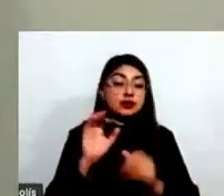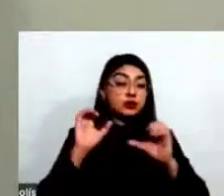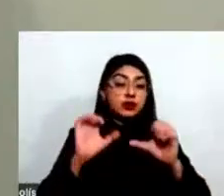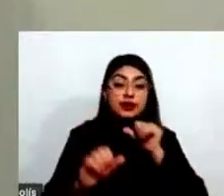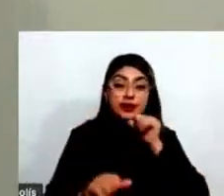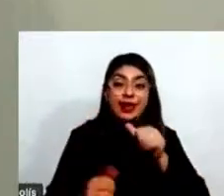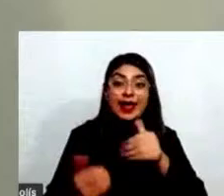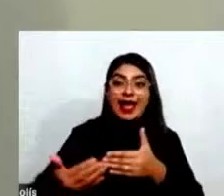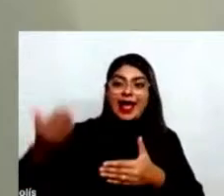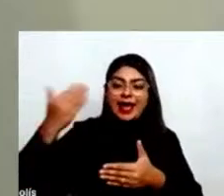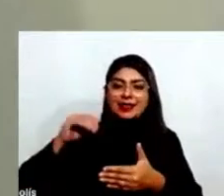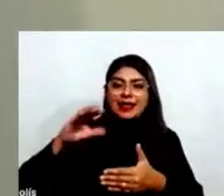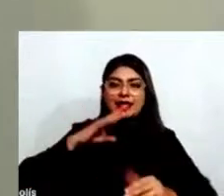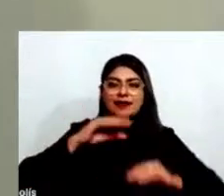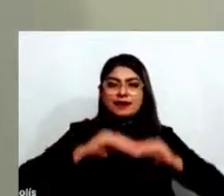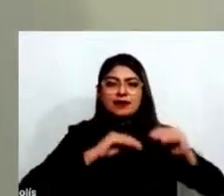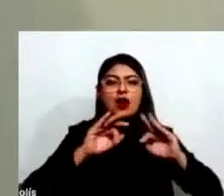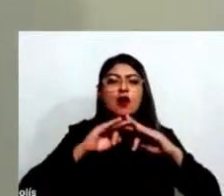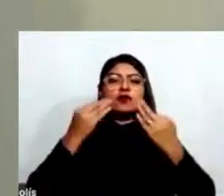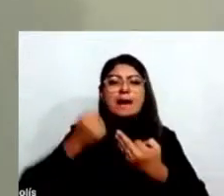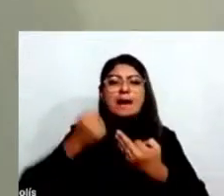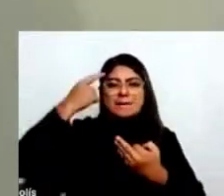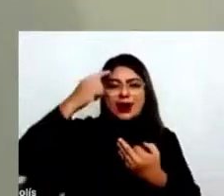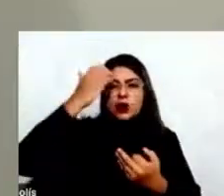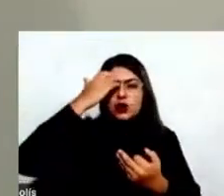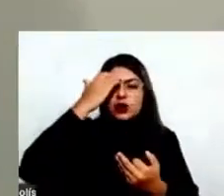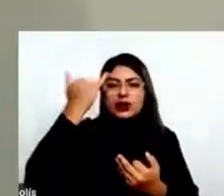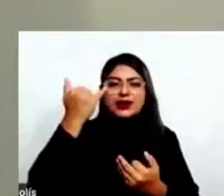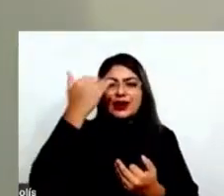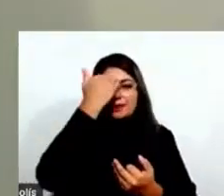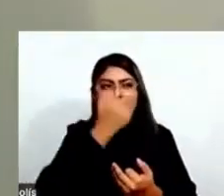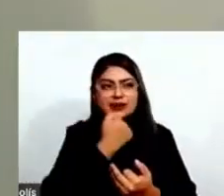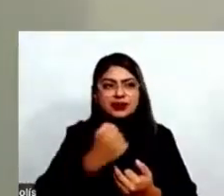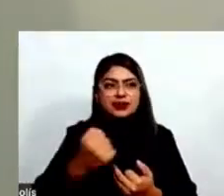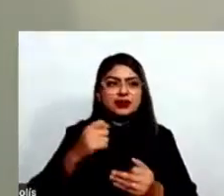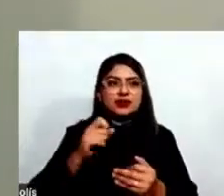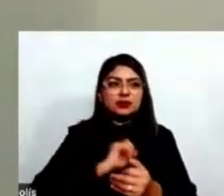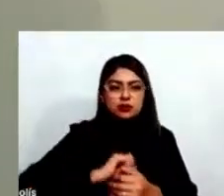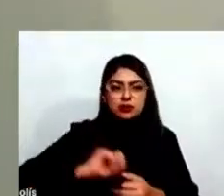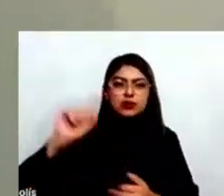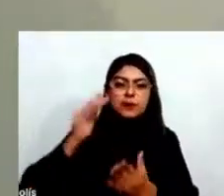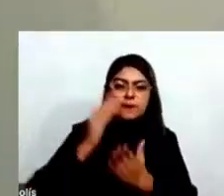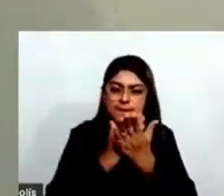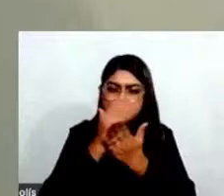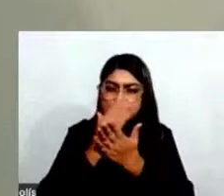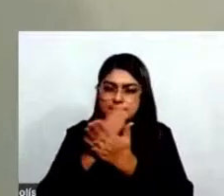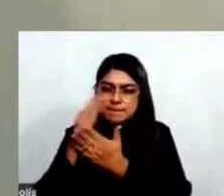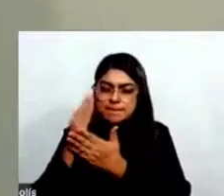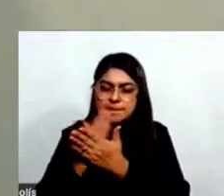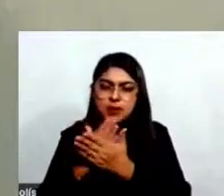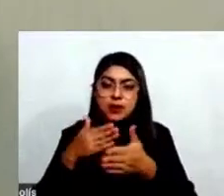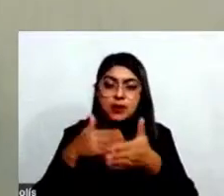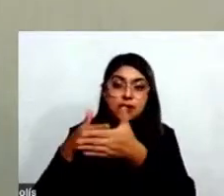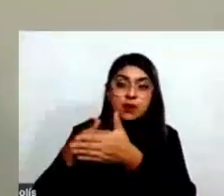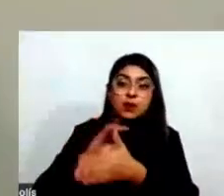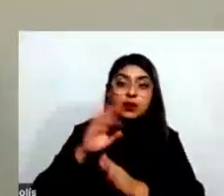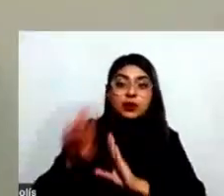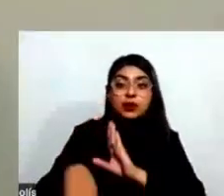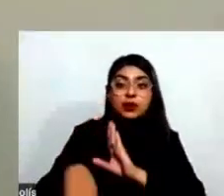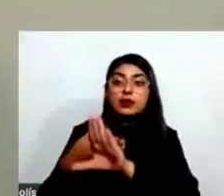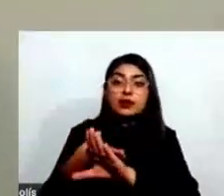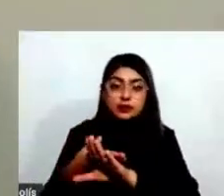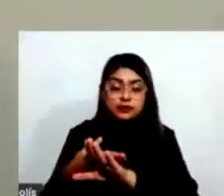de medir conocimientos y capacidades profesionales puede convertirse en un arma poderosa para asegurar